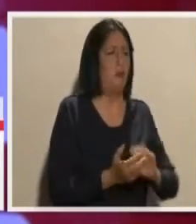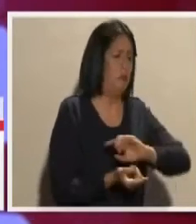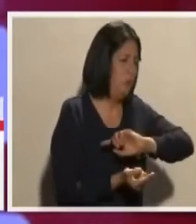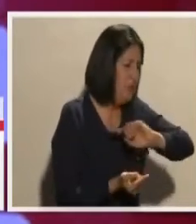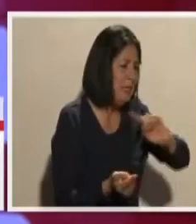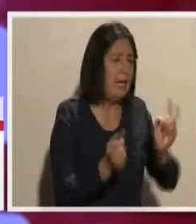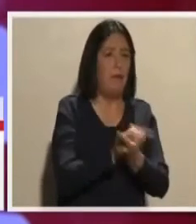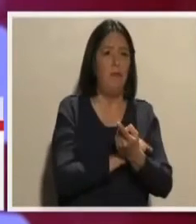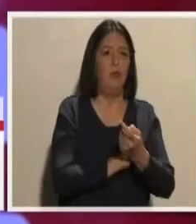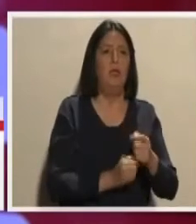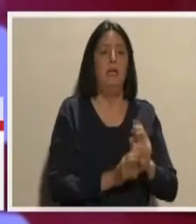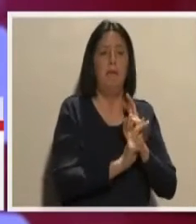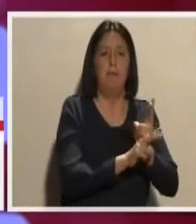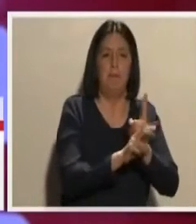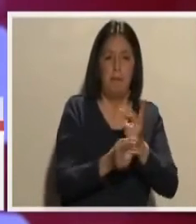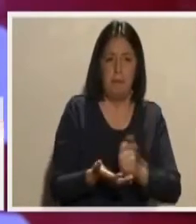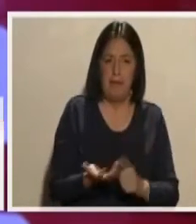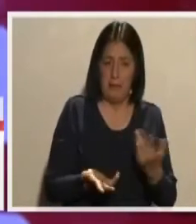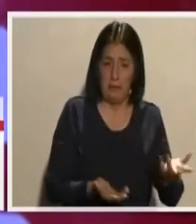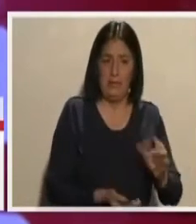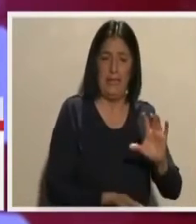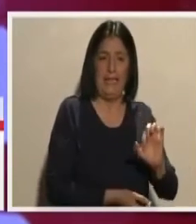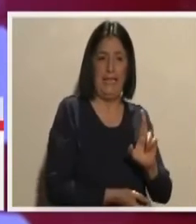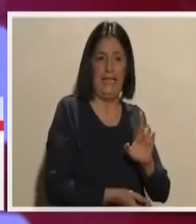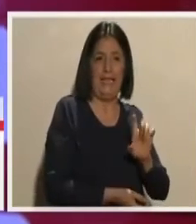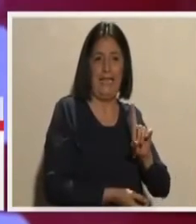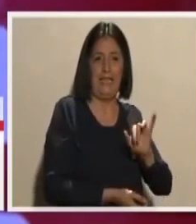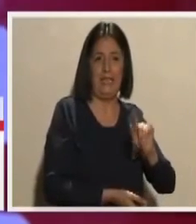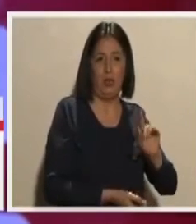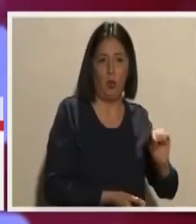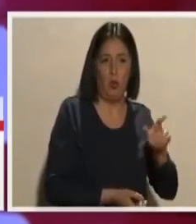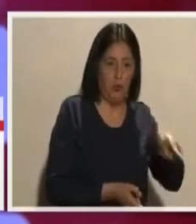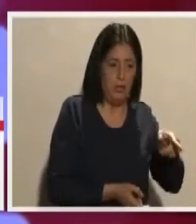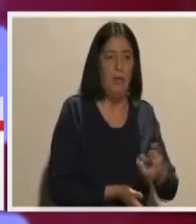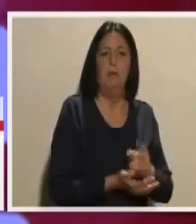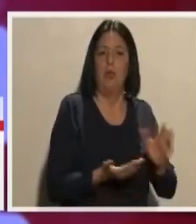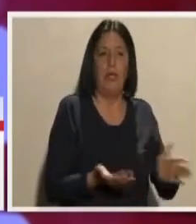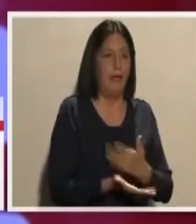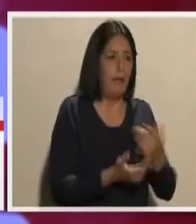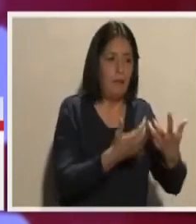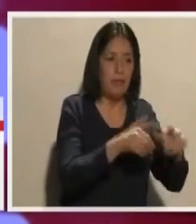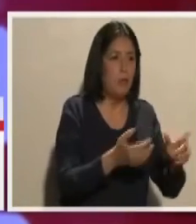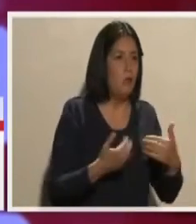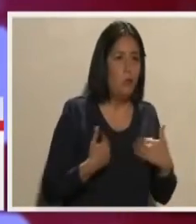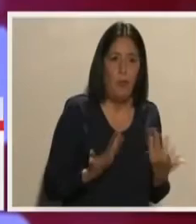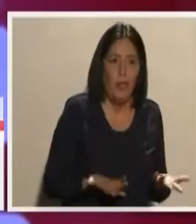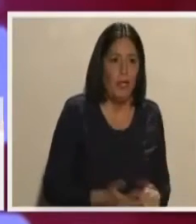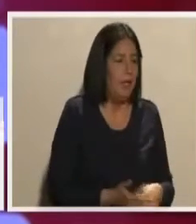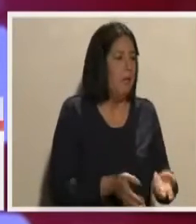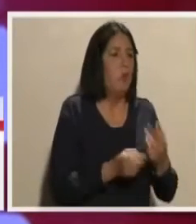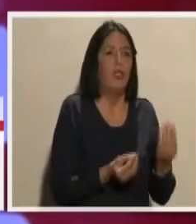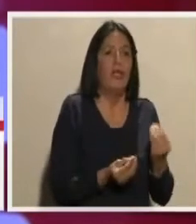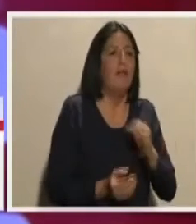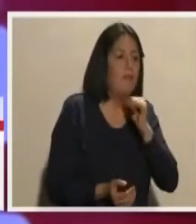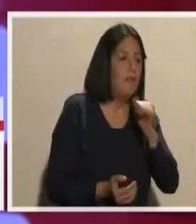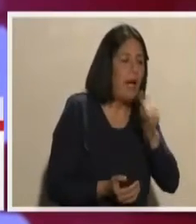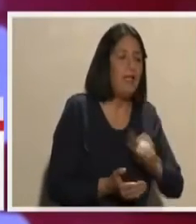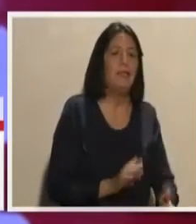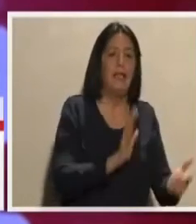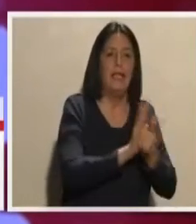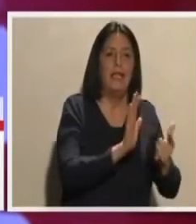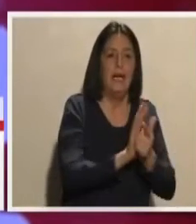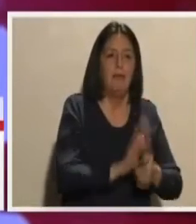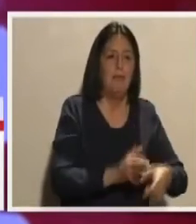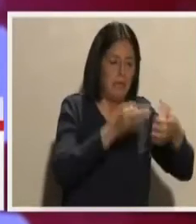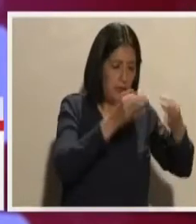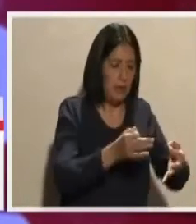revolución de crédito, porque esas empresas hoy no tienen acceso al crédito porque no son formales. Al formalizarse